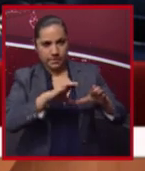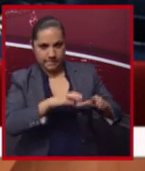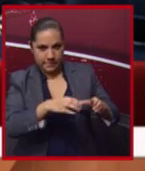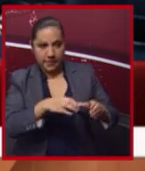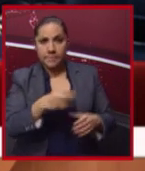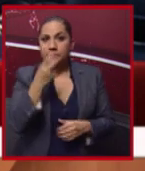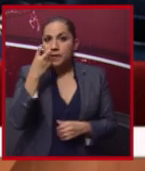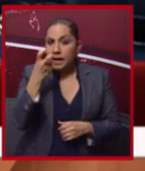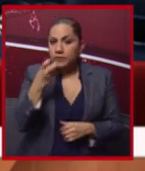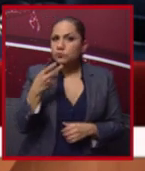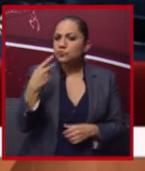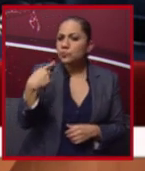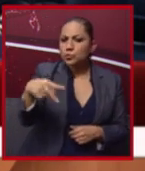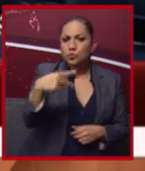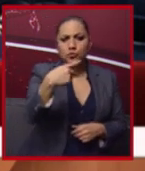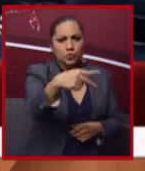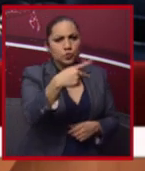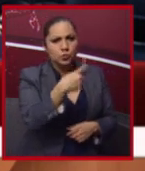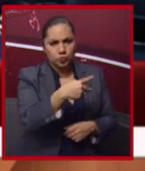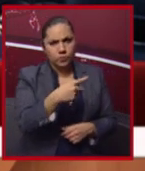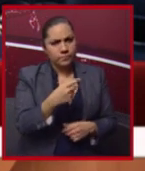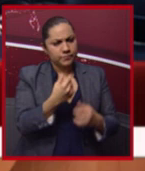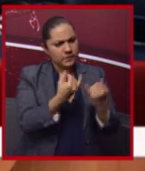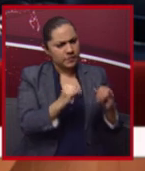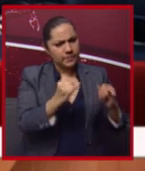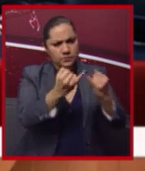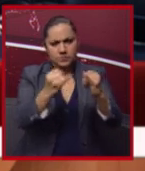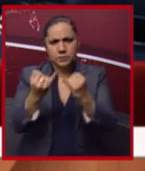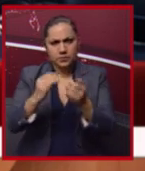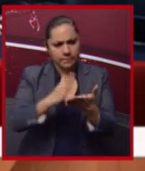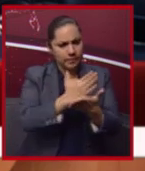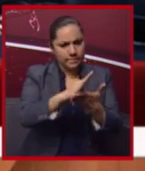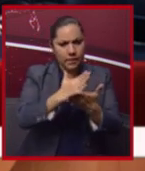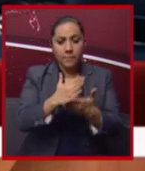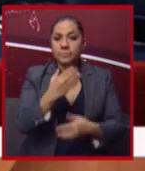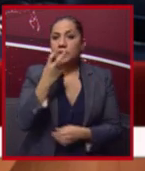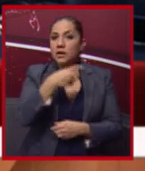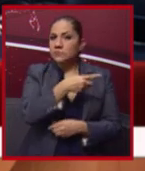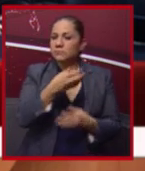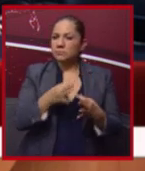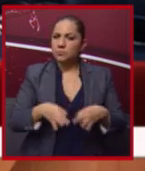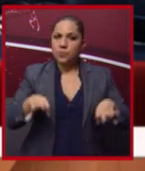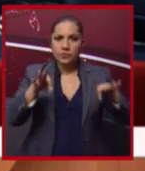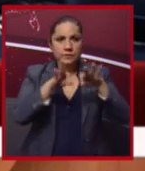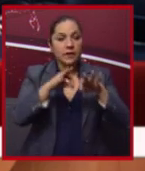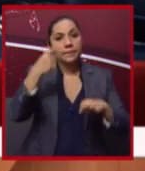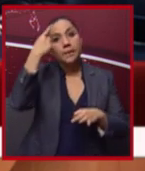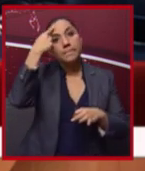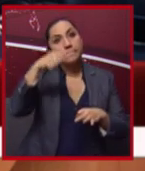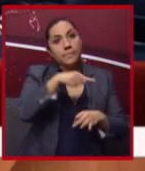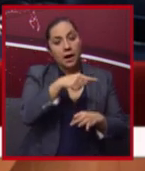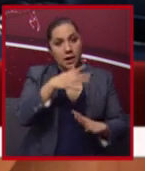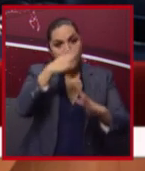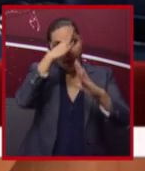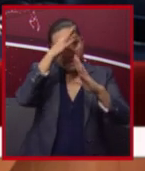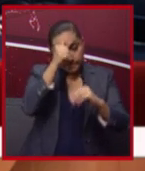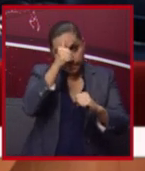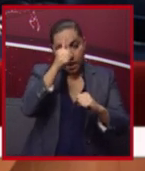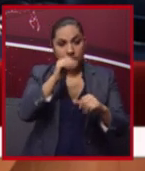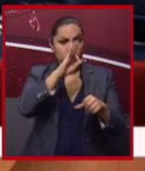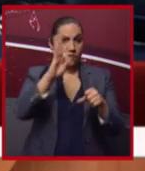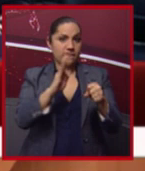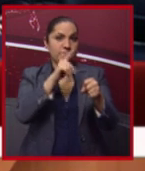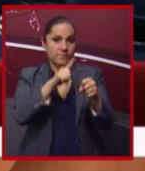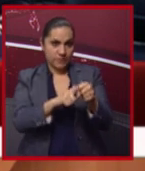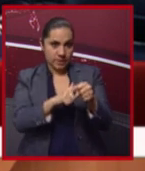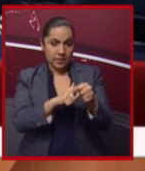en respeto a el Pacto Federal y la